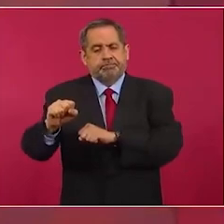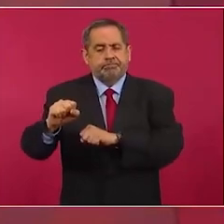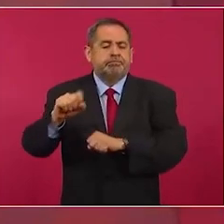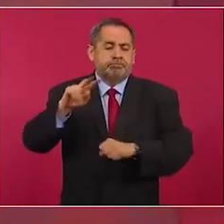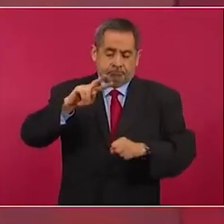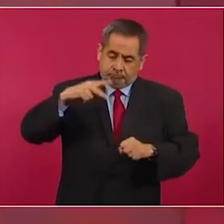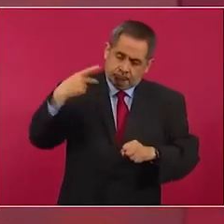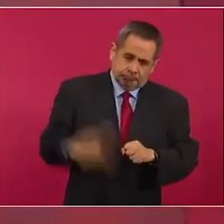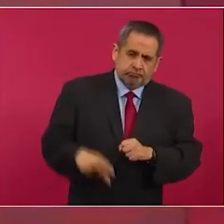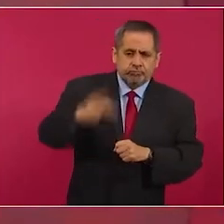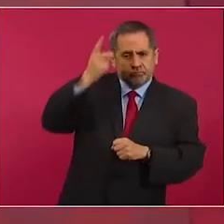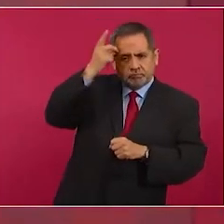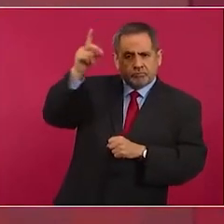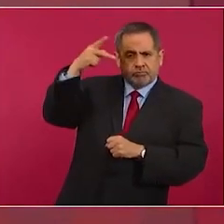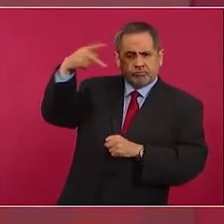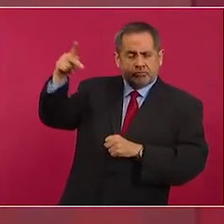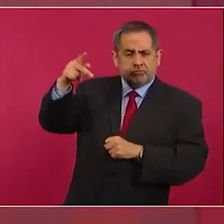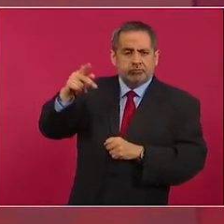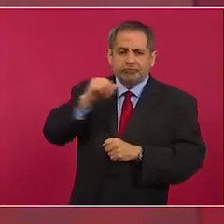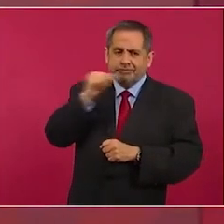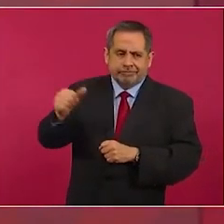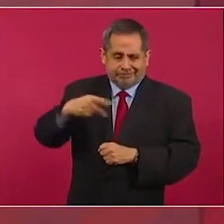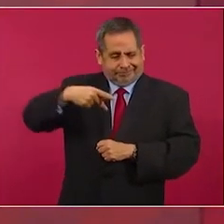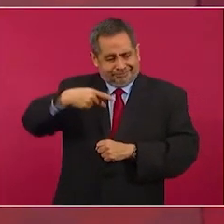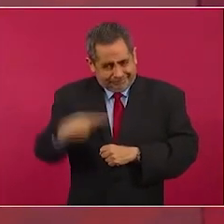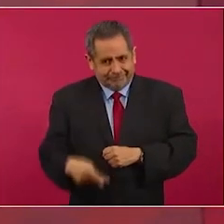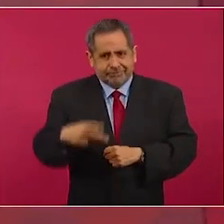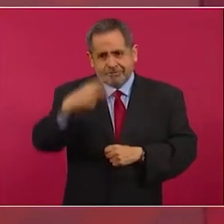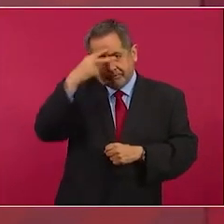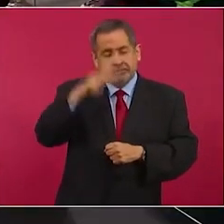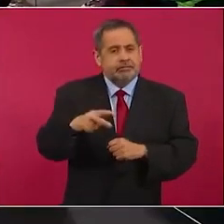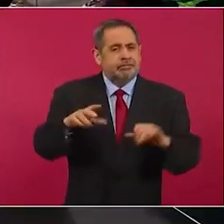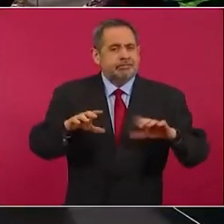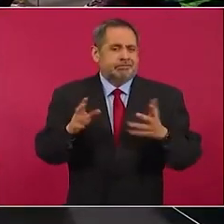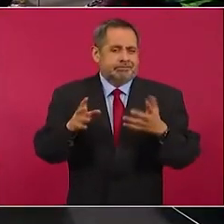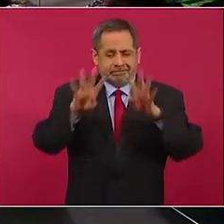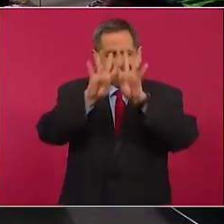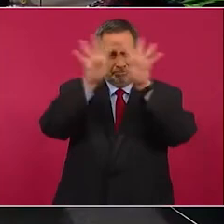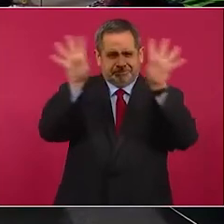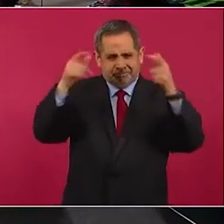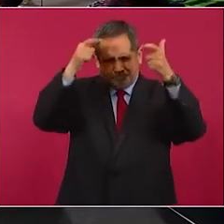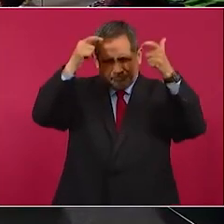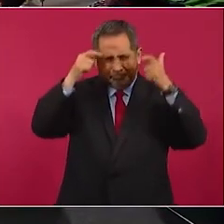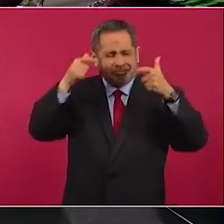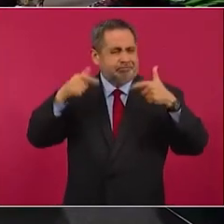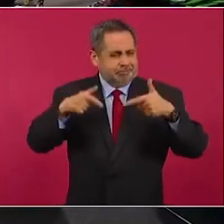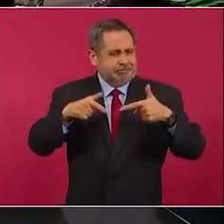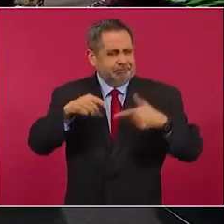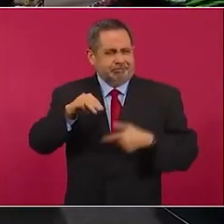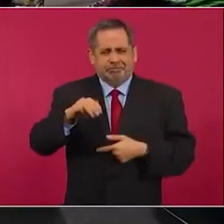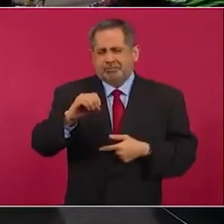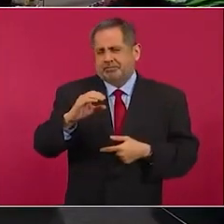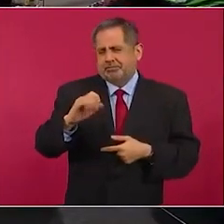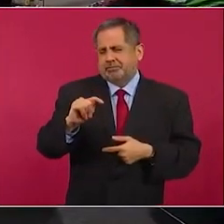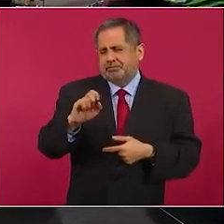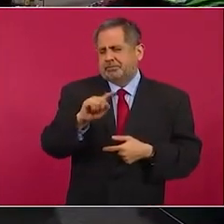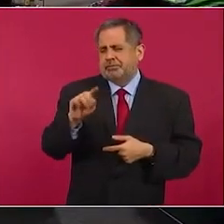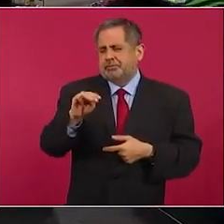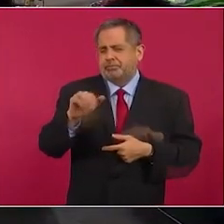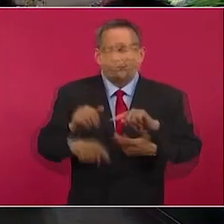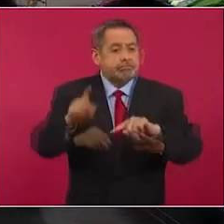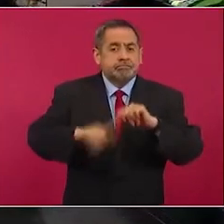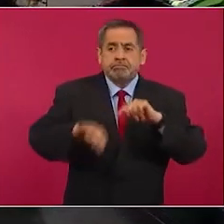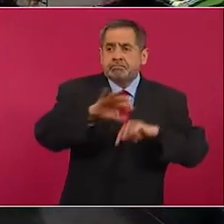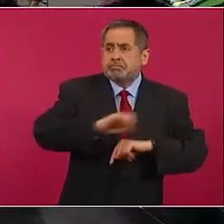los mexicanos, como suele pasar en todo lo que tiene que ver con el arte, la